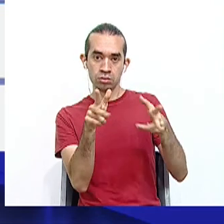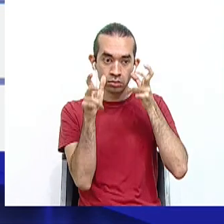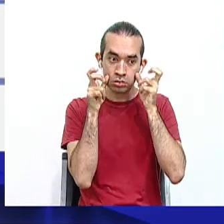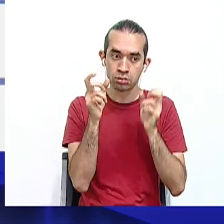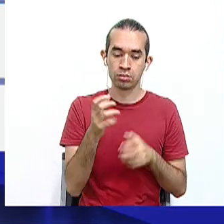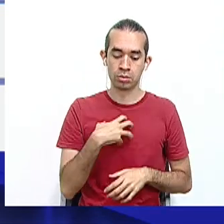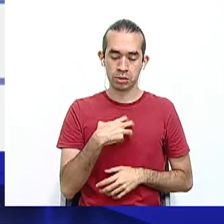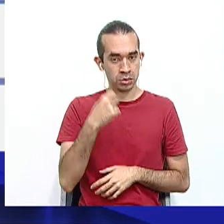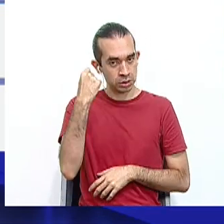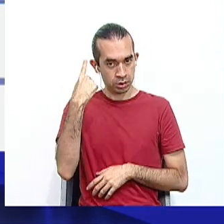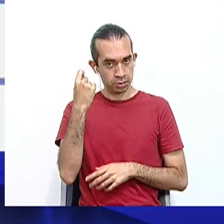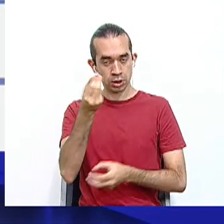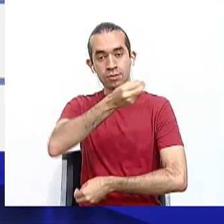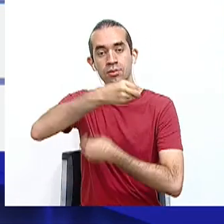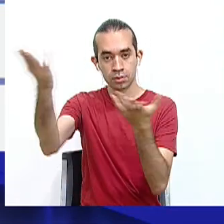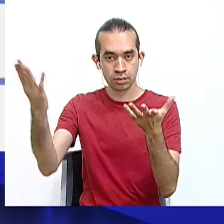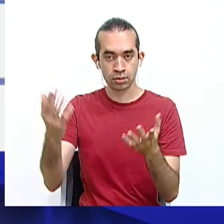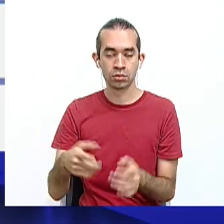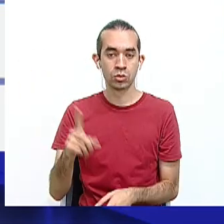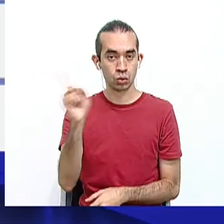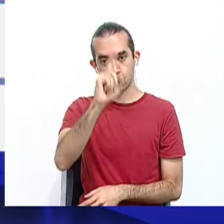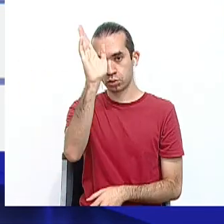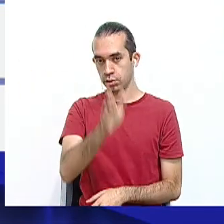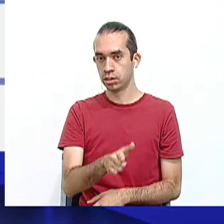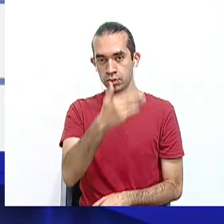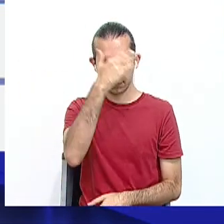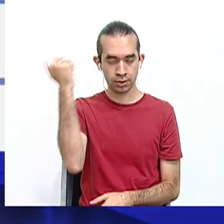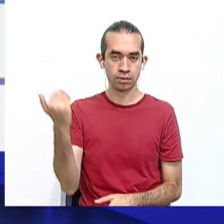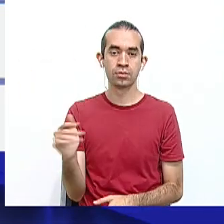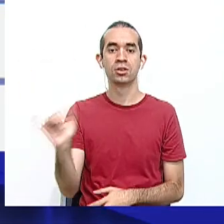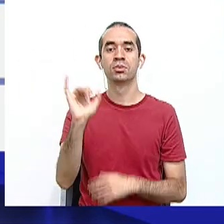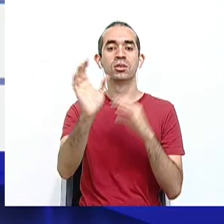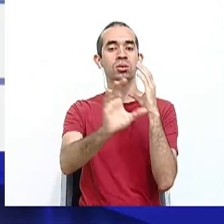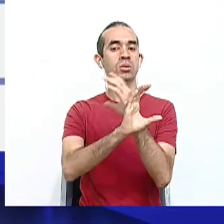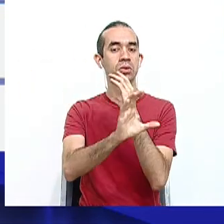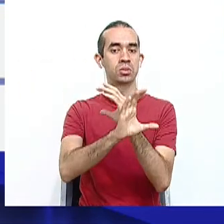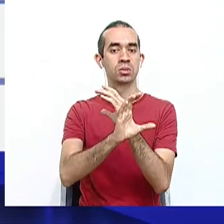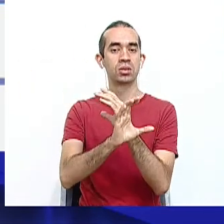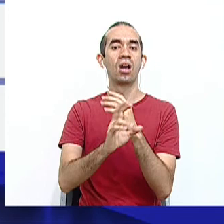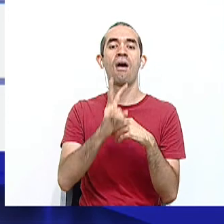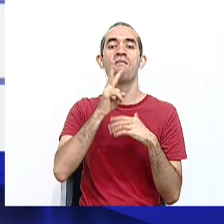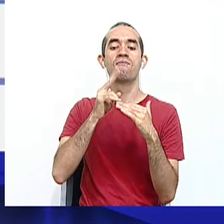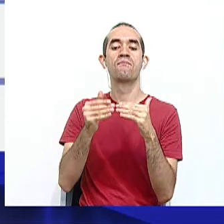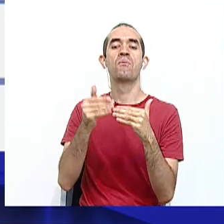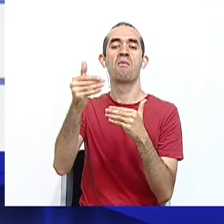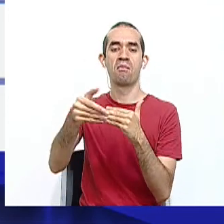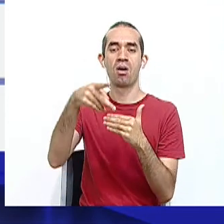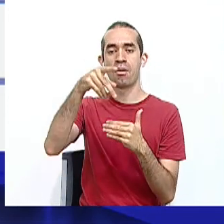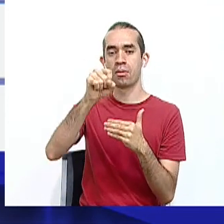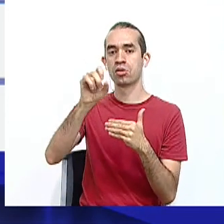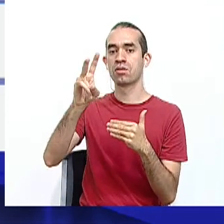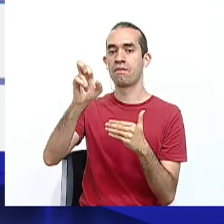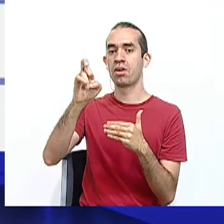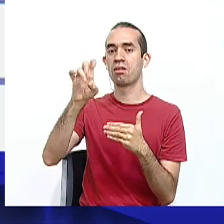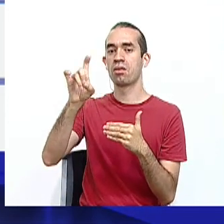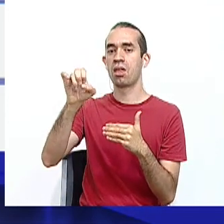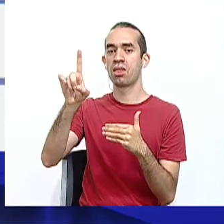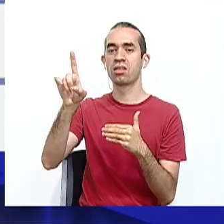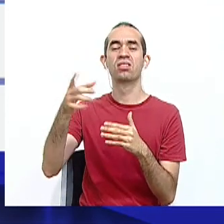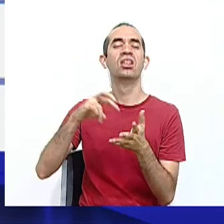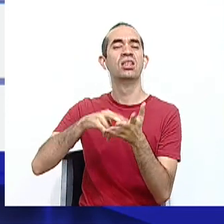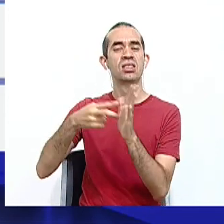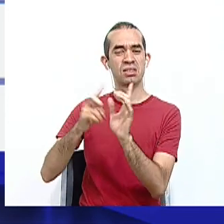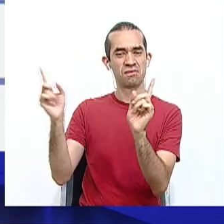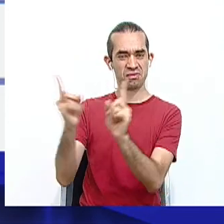No podemos olvidar esto. Y sobre todo, cuidarnos mucho sobre la posverdad, es decir, la difusión